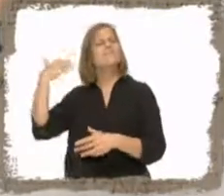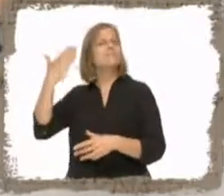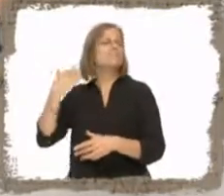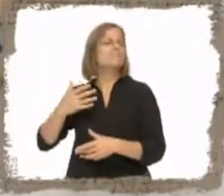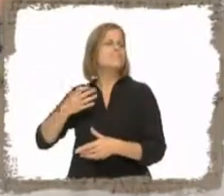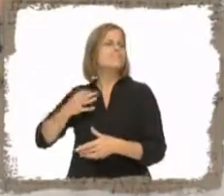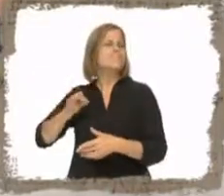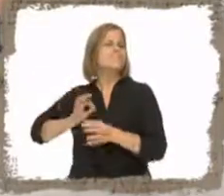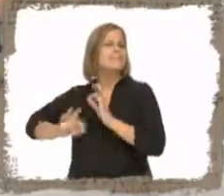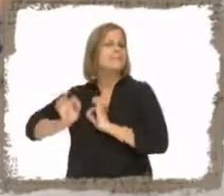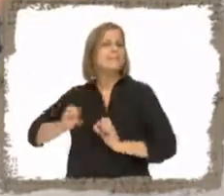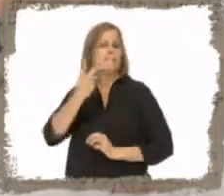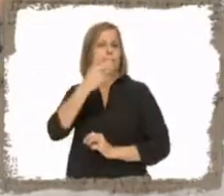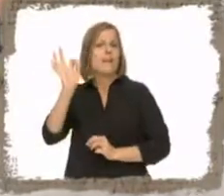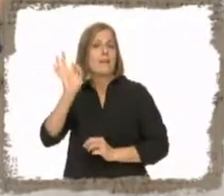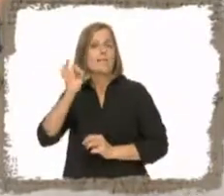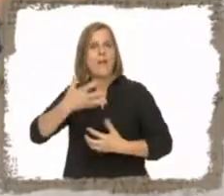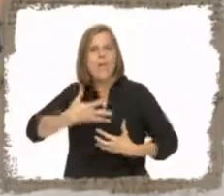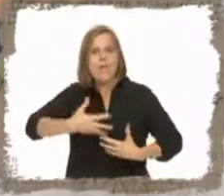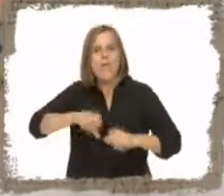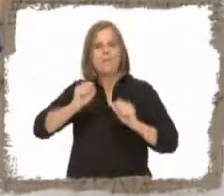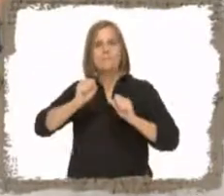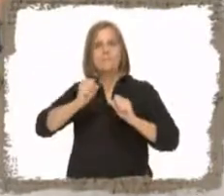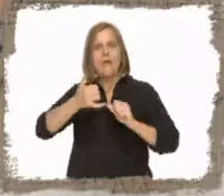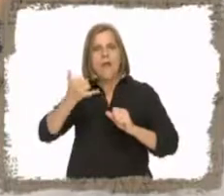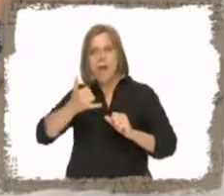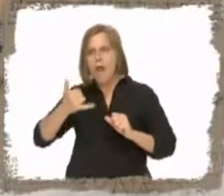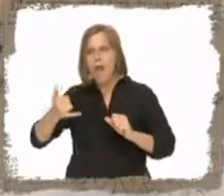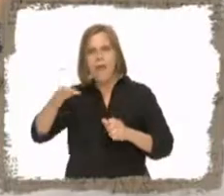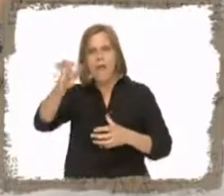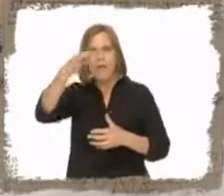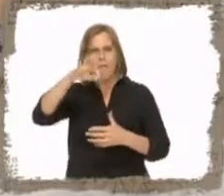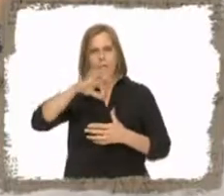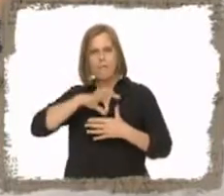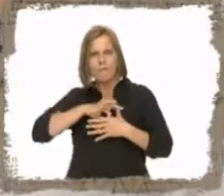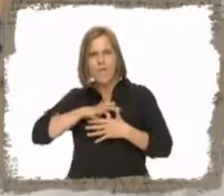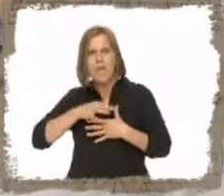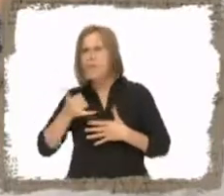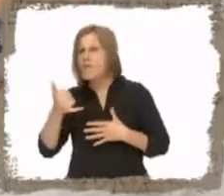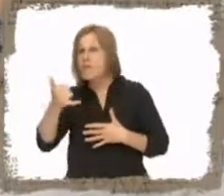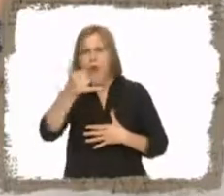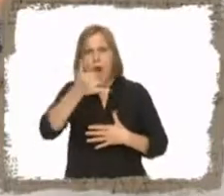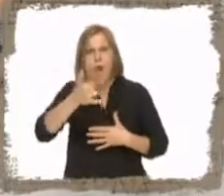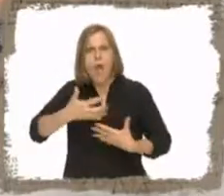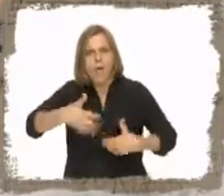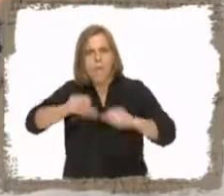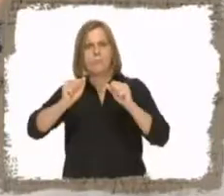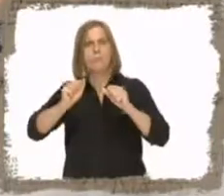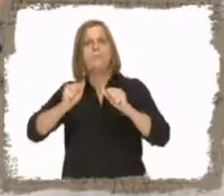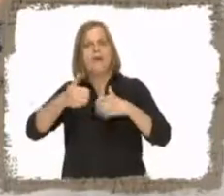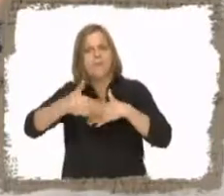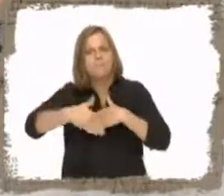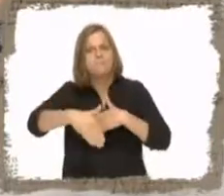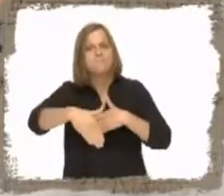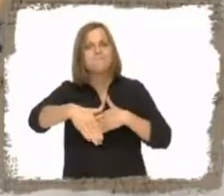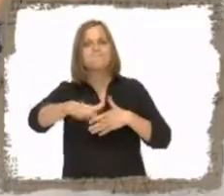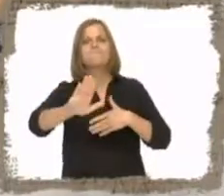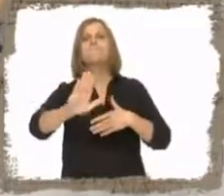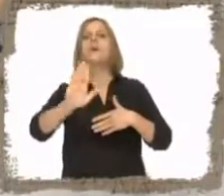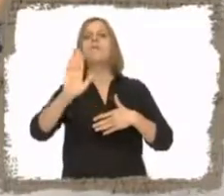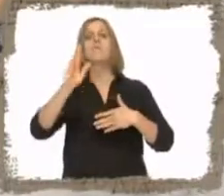siglo XX empezó a descubrirse que existían patógenos, que existían gérmenes. A partir de ahí